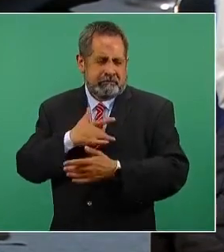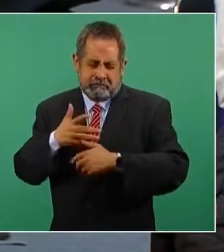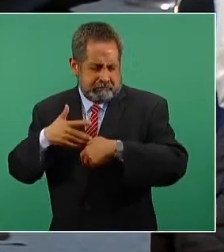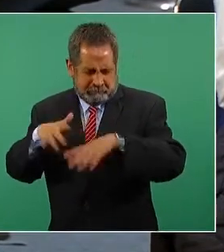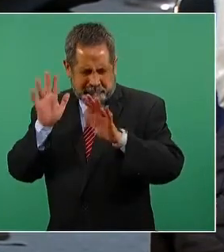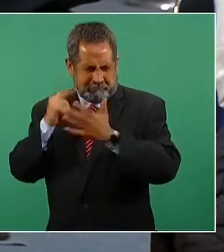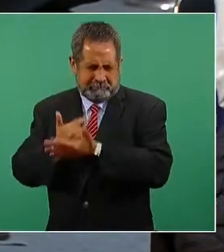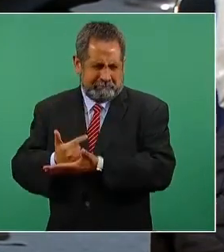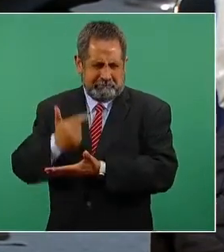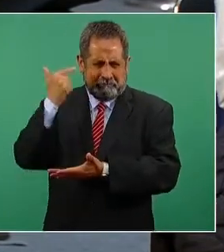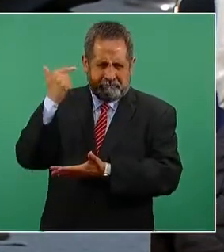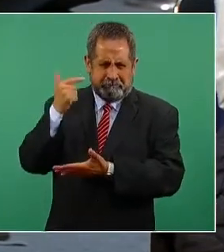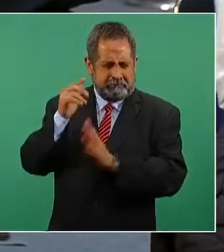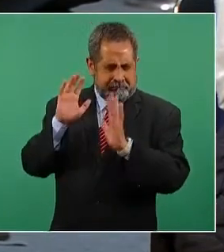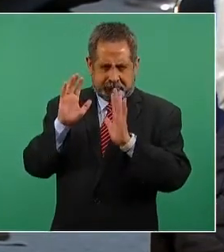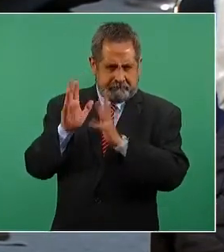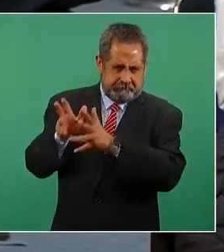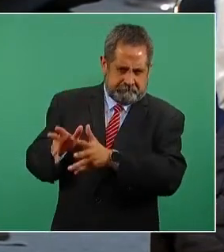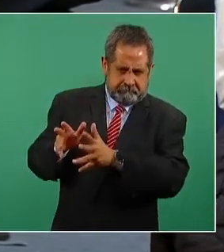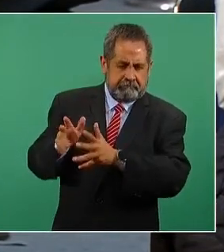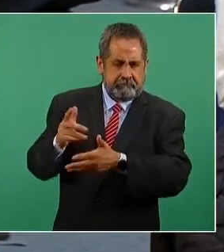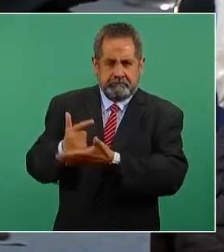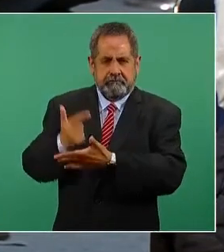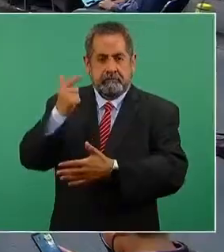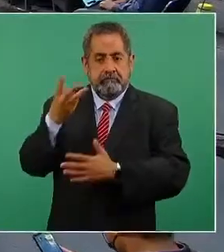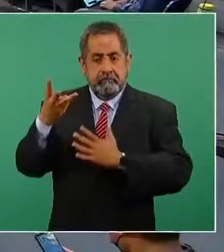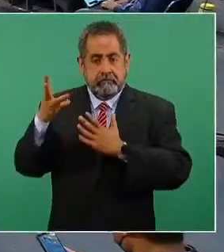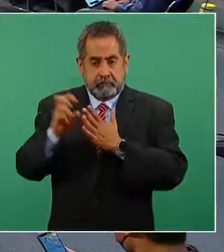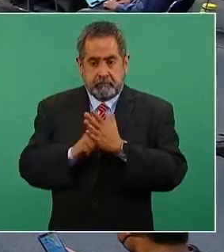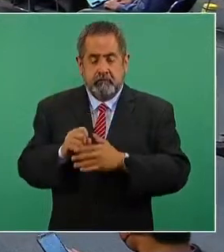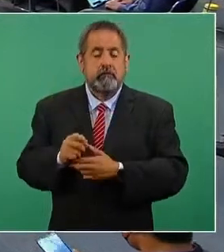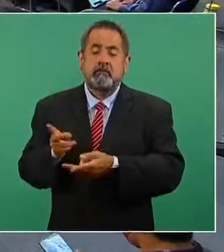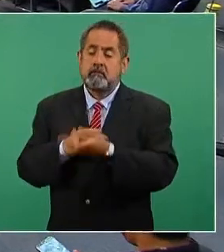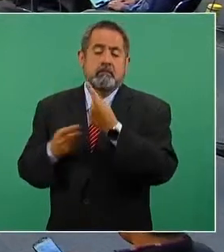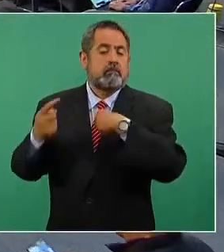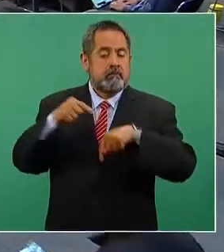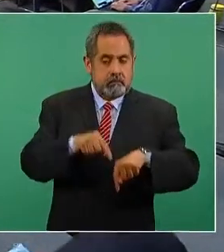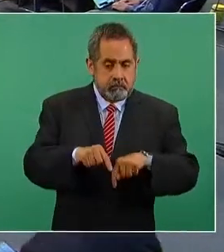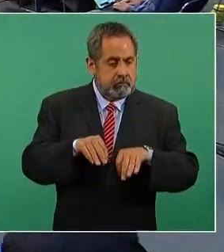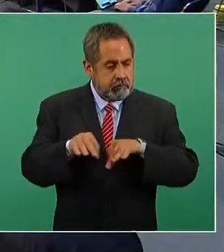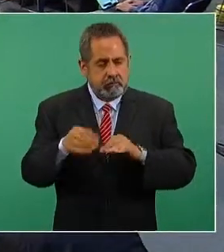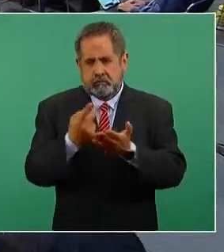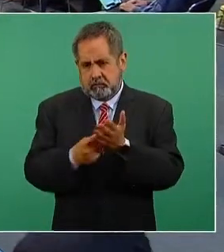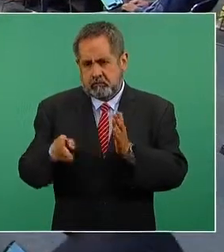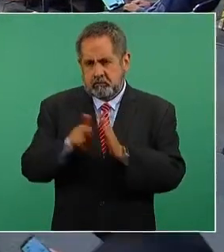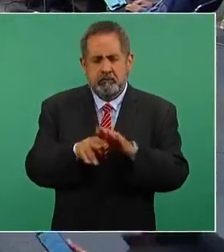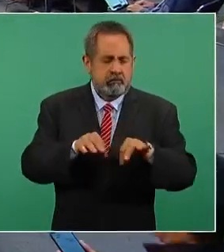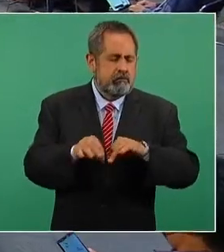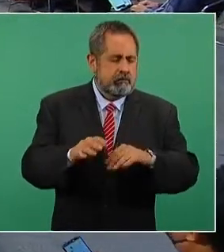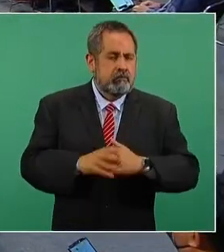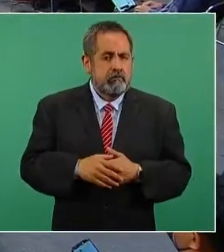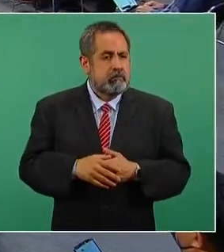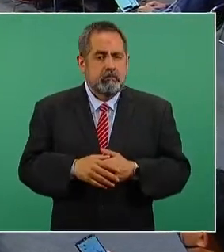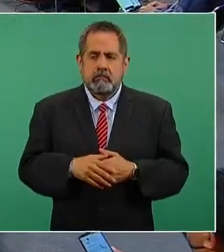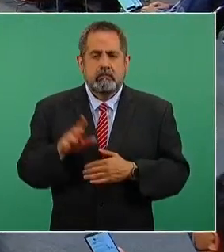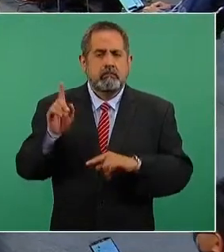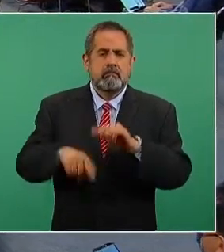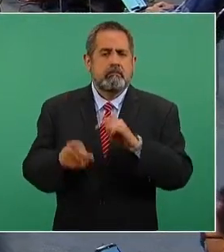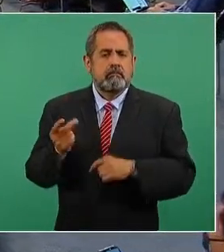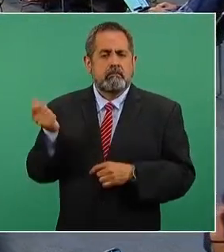corazón. Lo inmovilizaron completamente durante 3 meses. Cuando regresó a su plaza laboral, ya